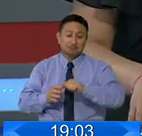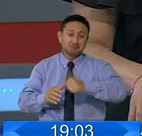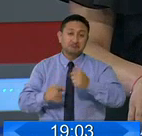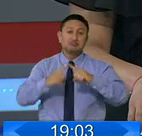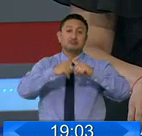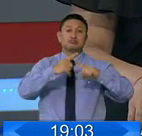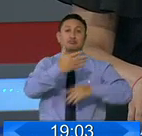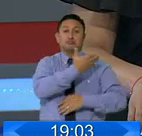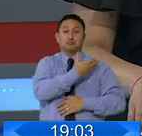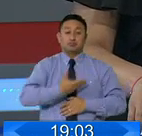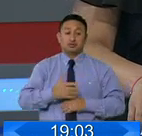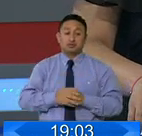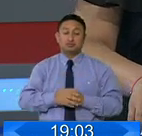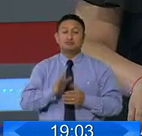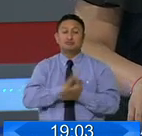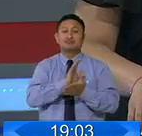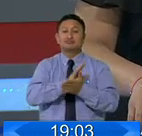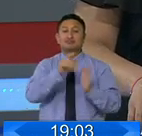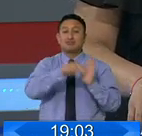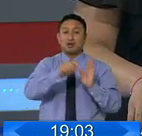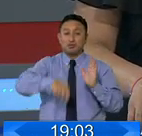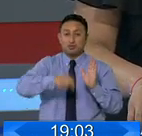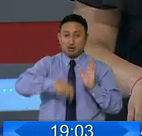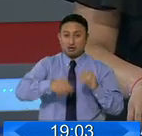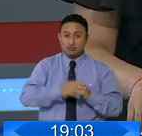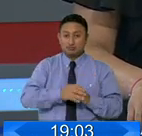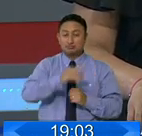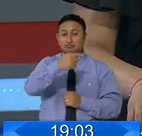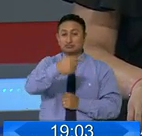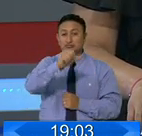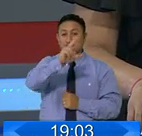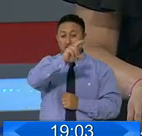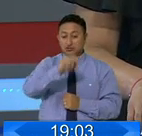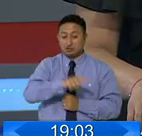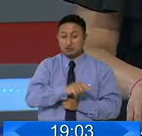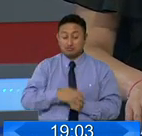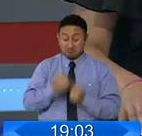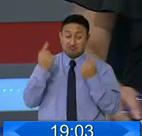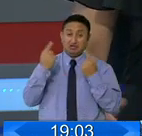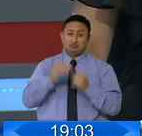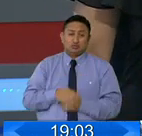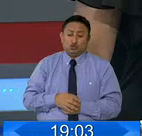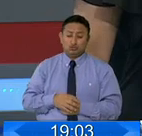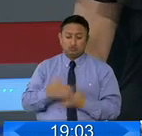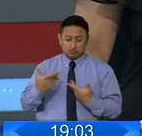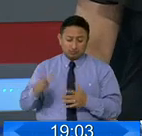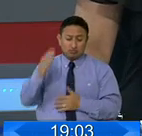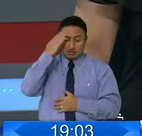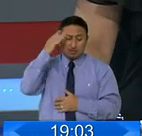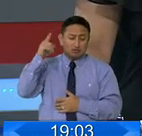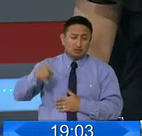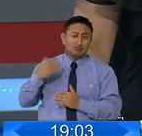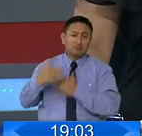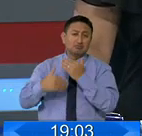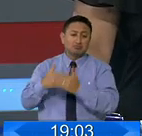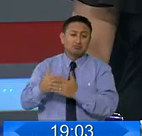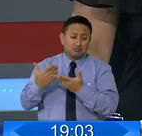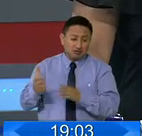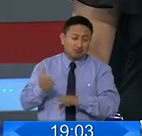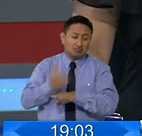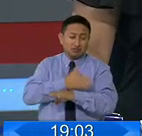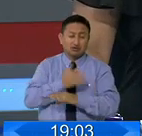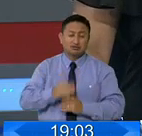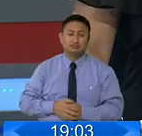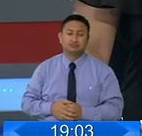ex presidente del Colegio de Abogados de Pichincha, Ramiro García, dice no sentirse sorprendido con la decisión judicial porque es algo que se